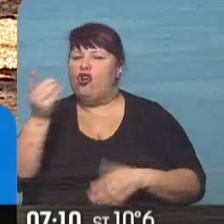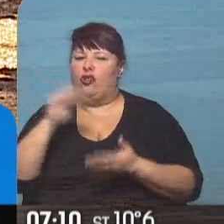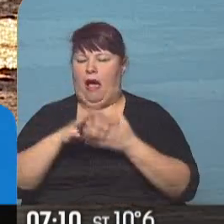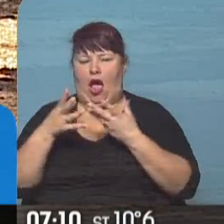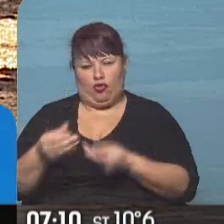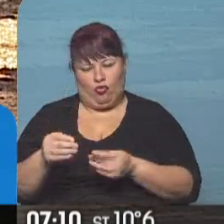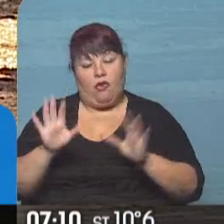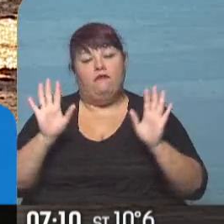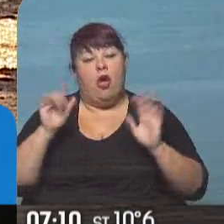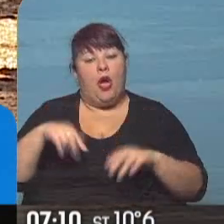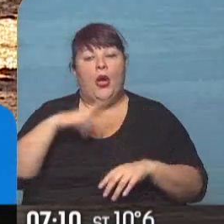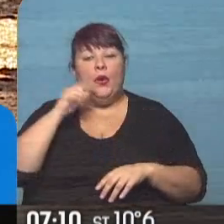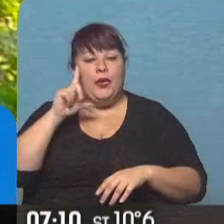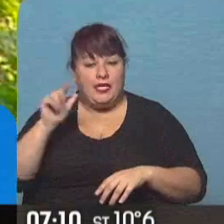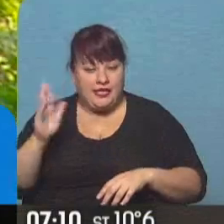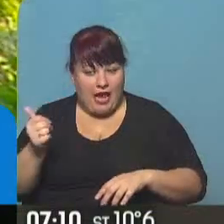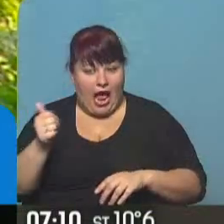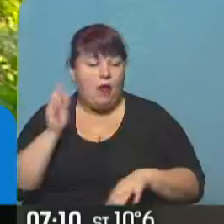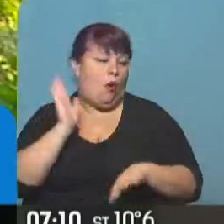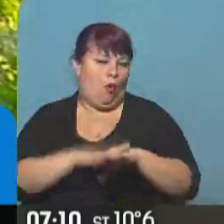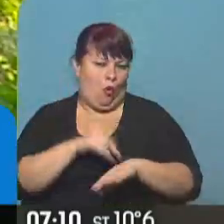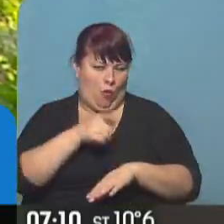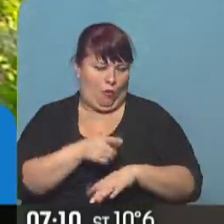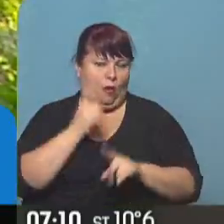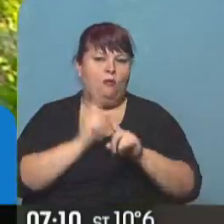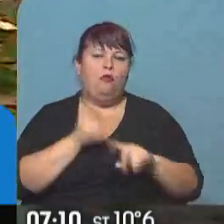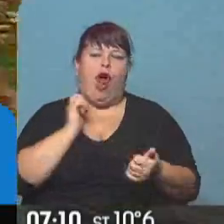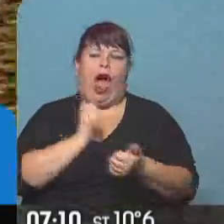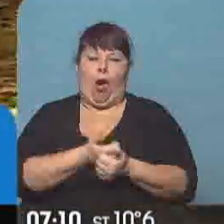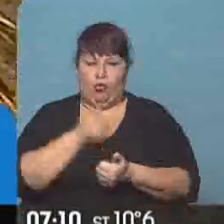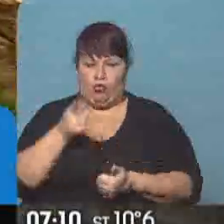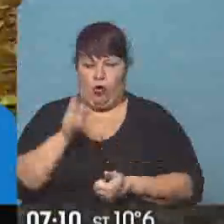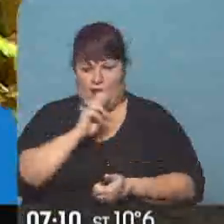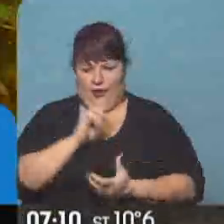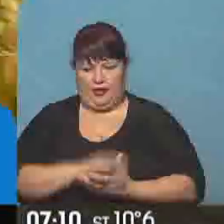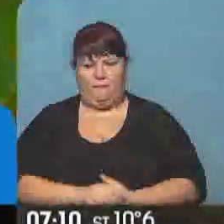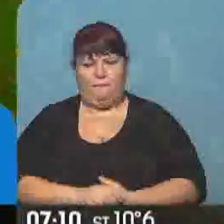persona más. Por lo pronto, Villalba estará acusado por haber abusado a Anay.